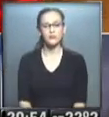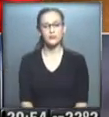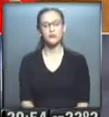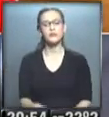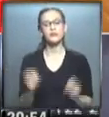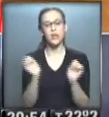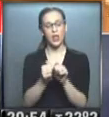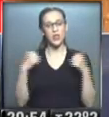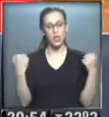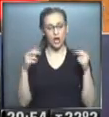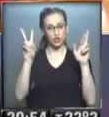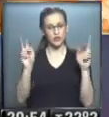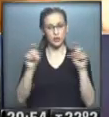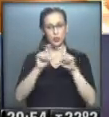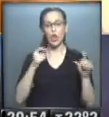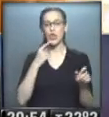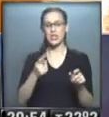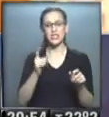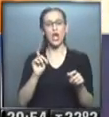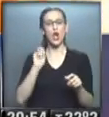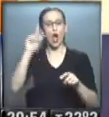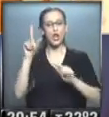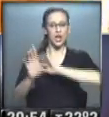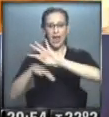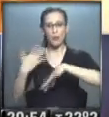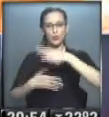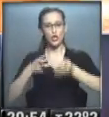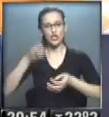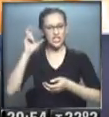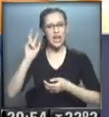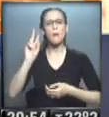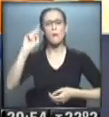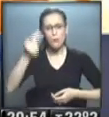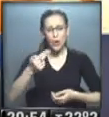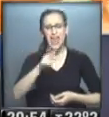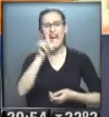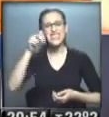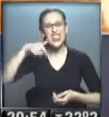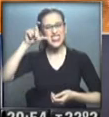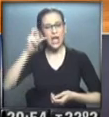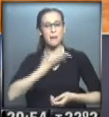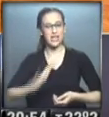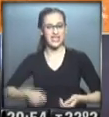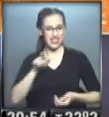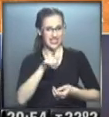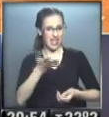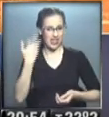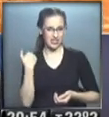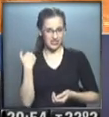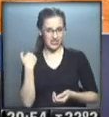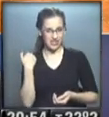manera similar, triunfó la revolución en Chile y ha muerto Salvador Allende. Hoy en tapa, el diario La Nación de la Argentina no